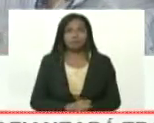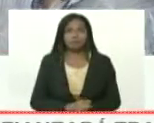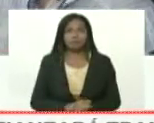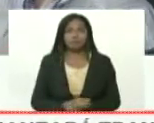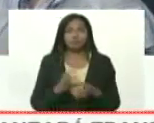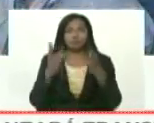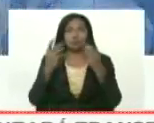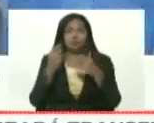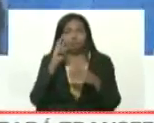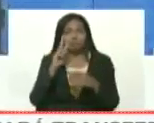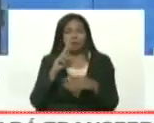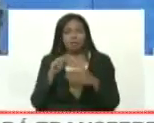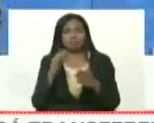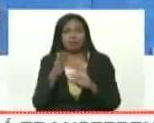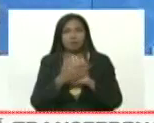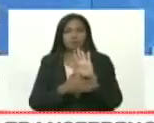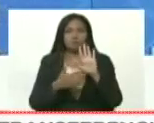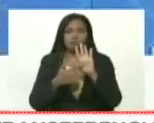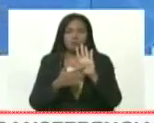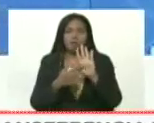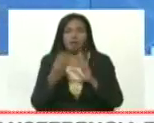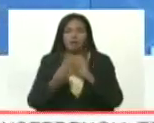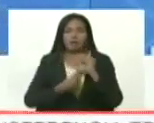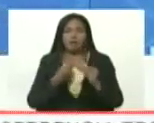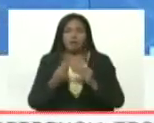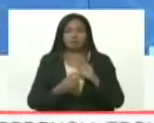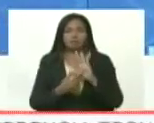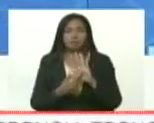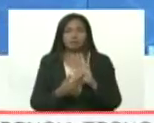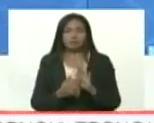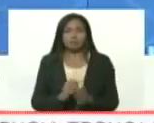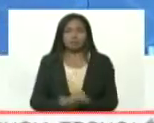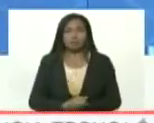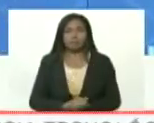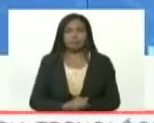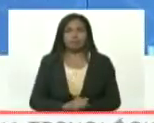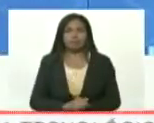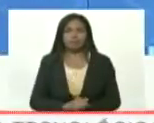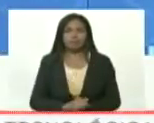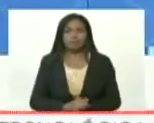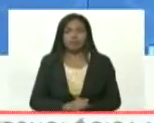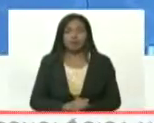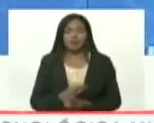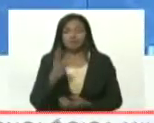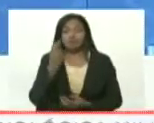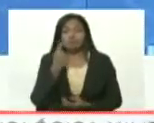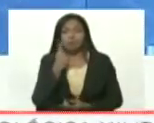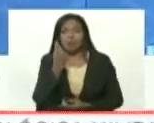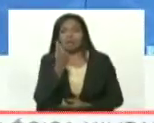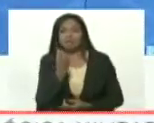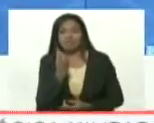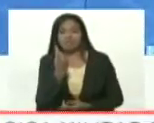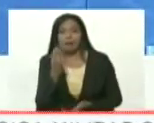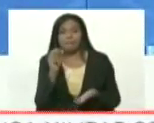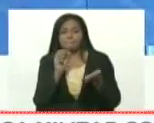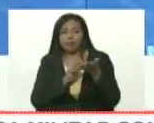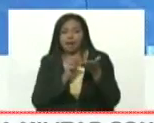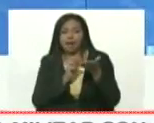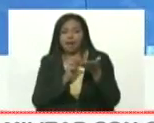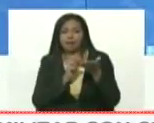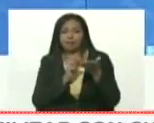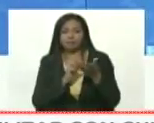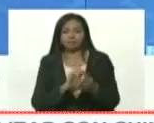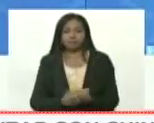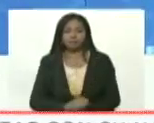Números virtuales. Miren la portada que le hace Rancés. Números virtuales, la pieza que faltaba.